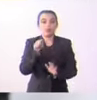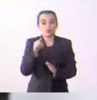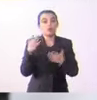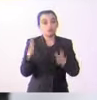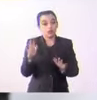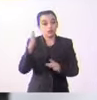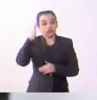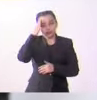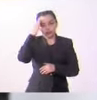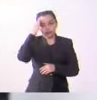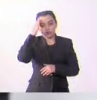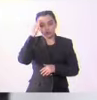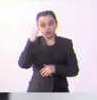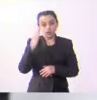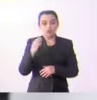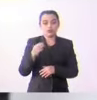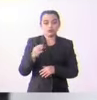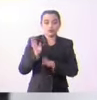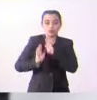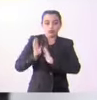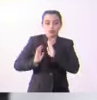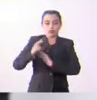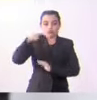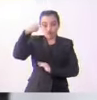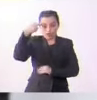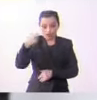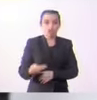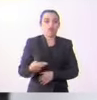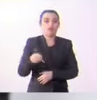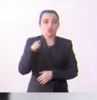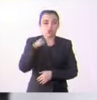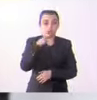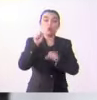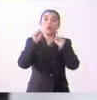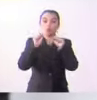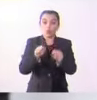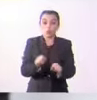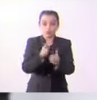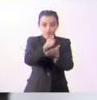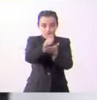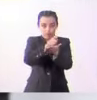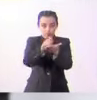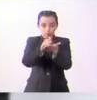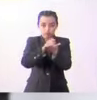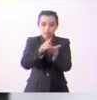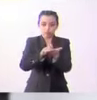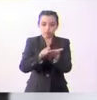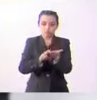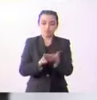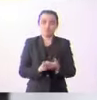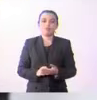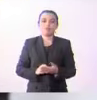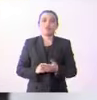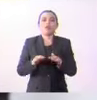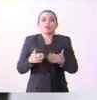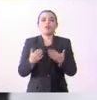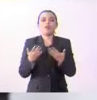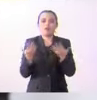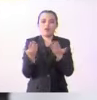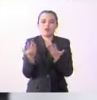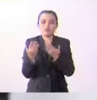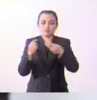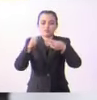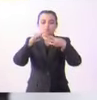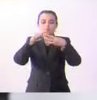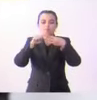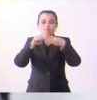puedes escribir un cuento. Y esto debes hacerlo a partir de unos pasos específicos. El primer paso de estos es la